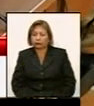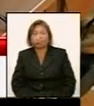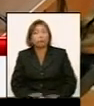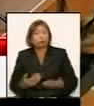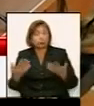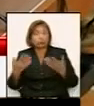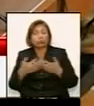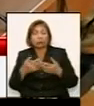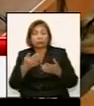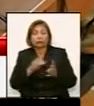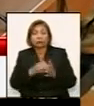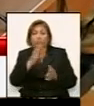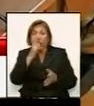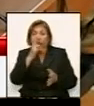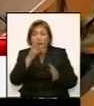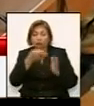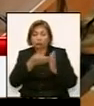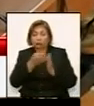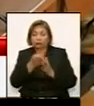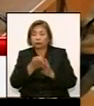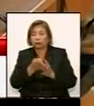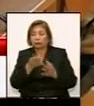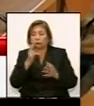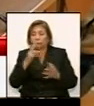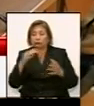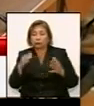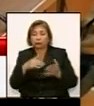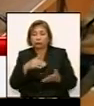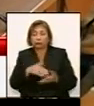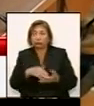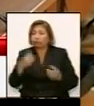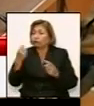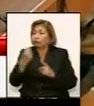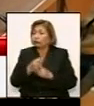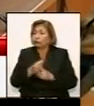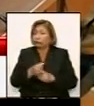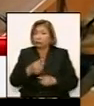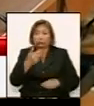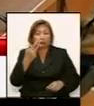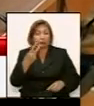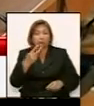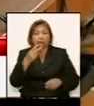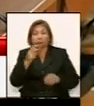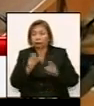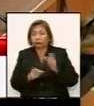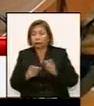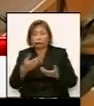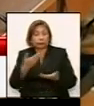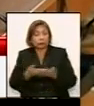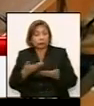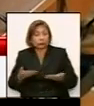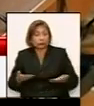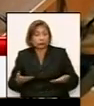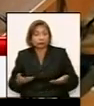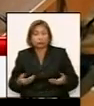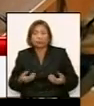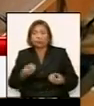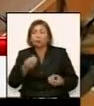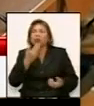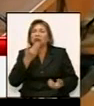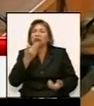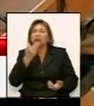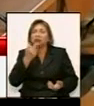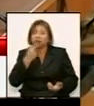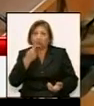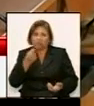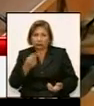Encontramos que hay dos maneras, digamos, centrales en las que se ataca a una persona. Ya puede ser por el contenido o por quién está